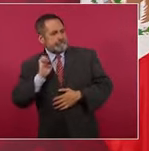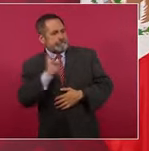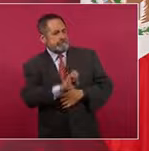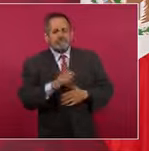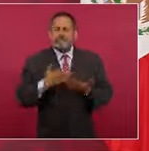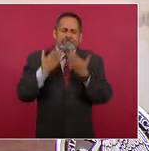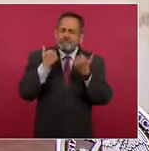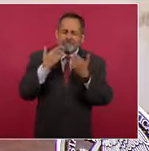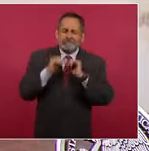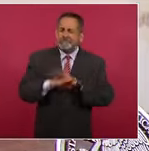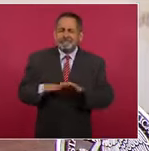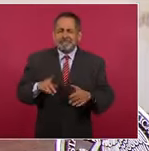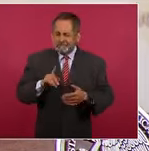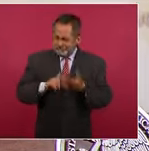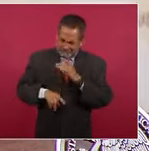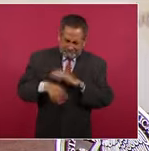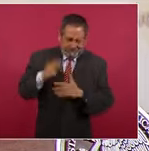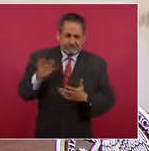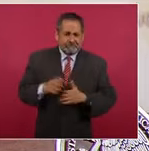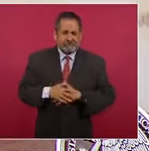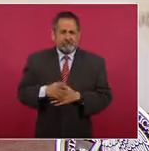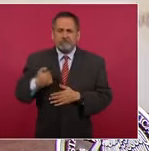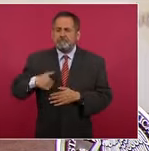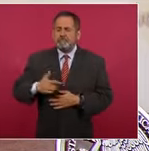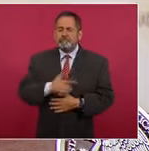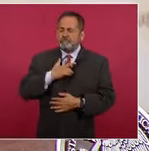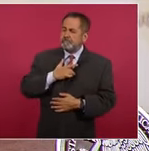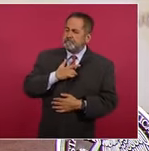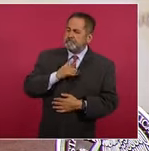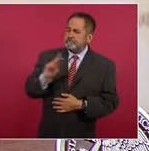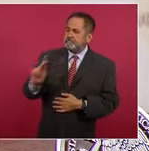y que estamos en esto porque somos humanistas,